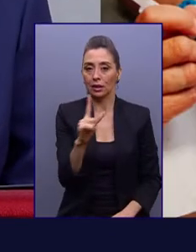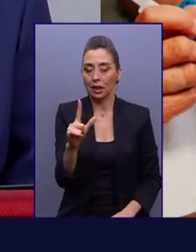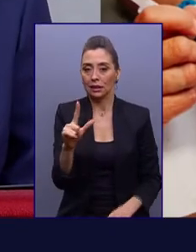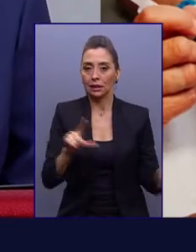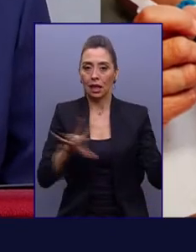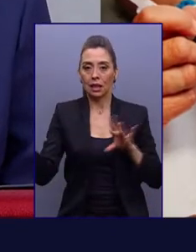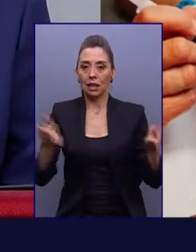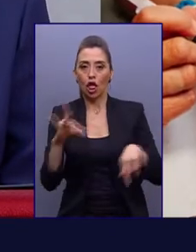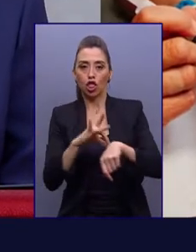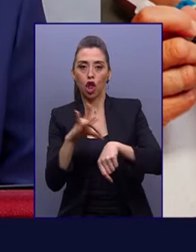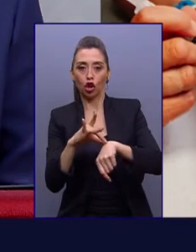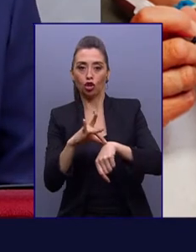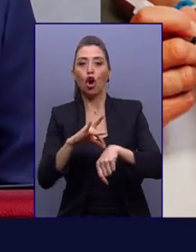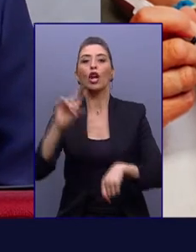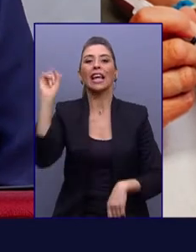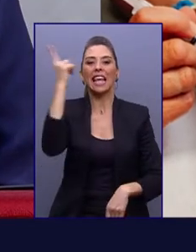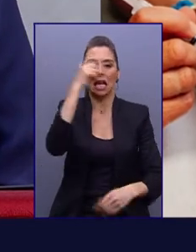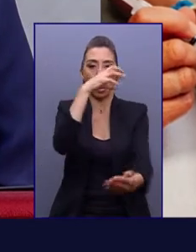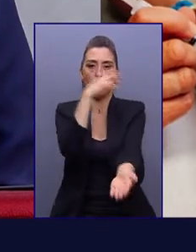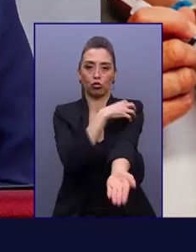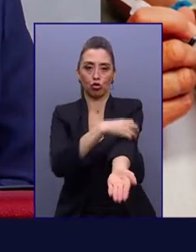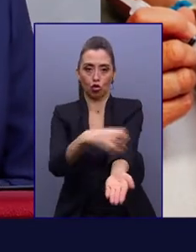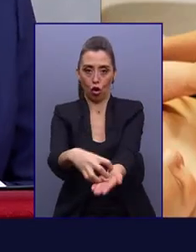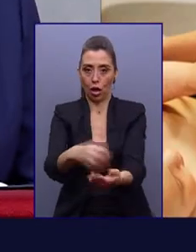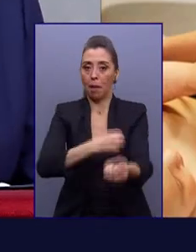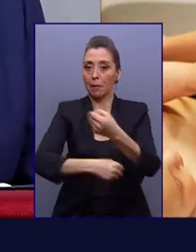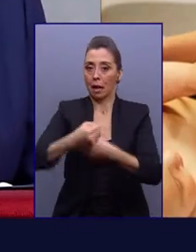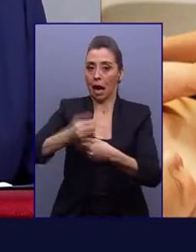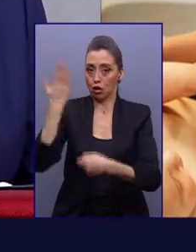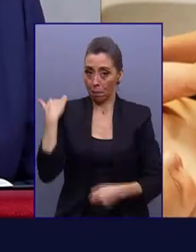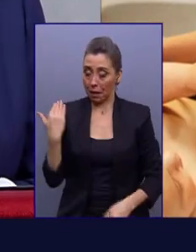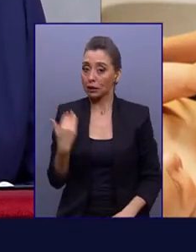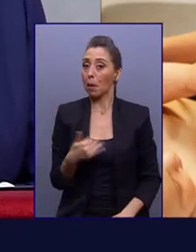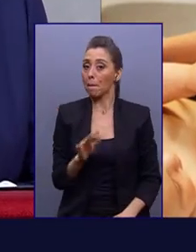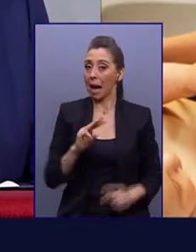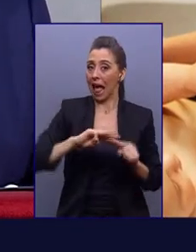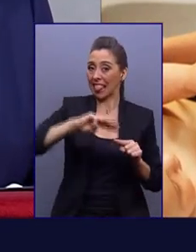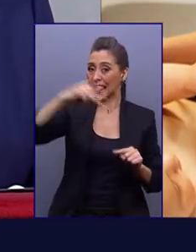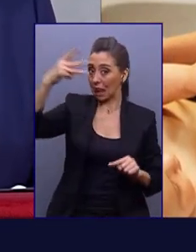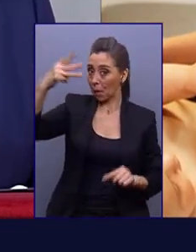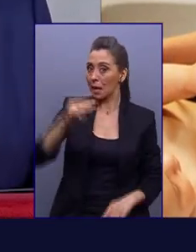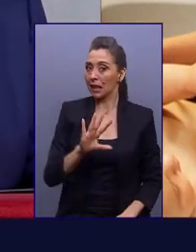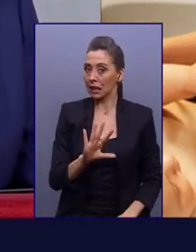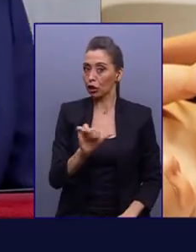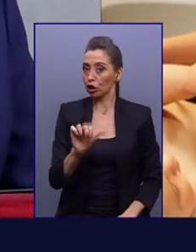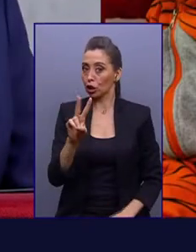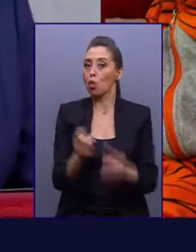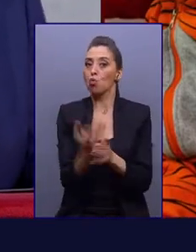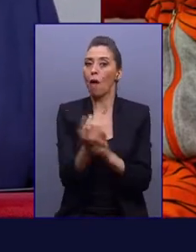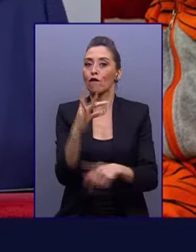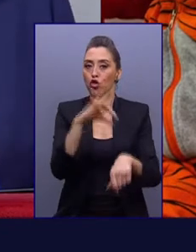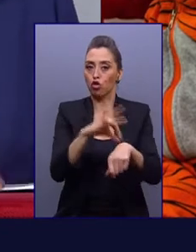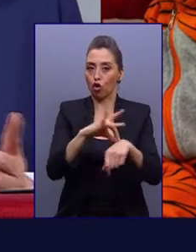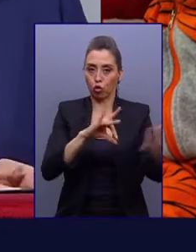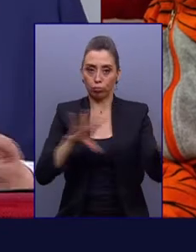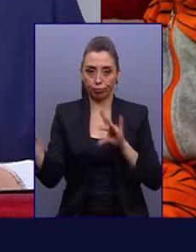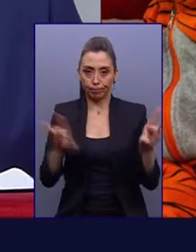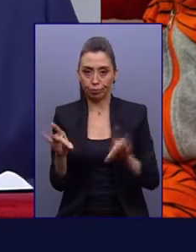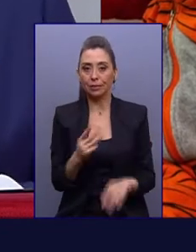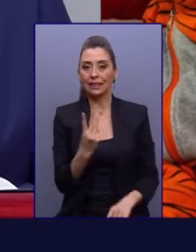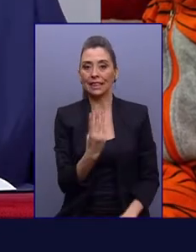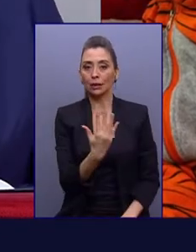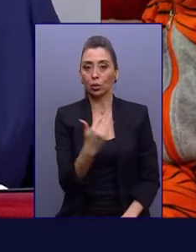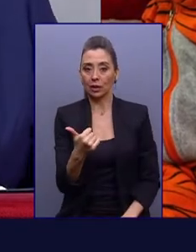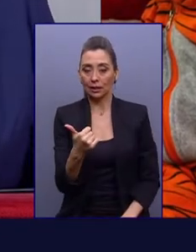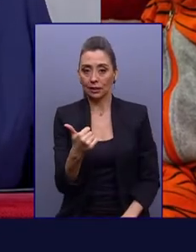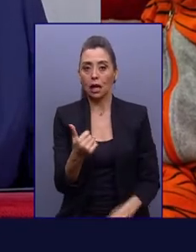plazas de destinación para médicos generales de zona. El año pasado fueron más del triple, 562. Y de ellas,